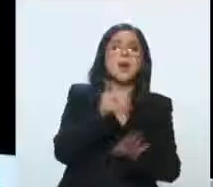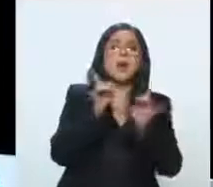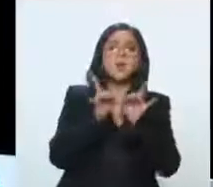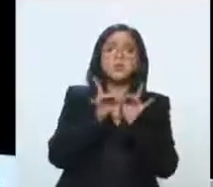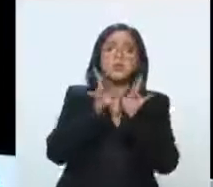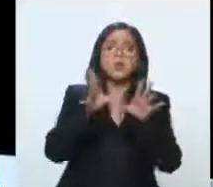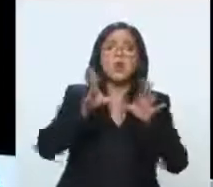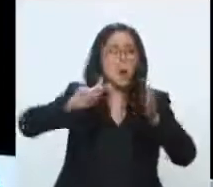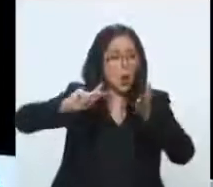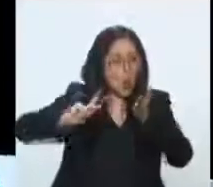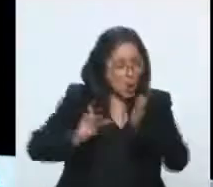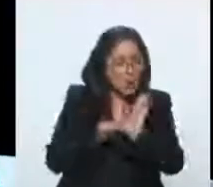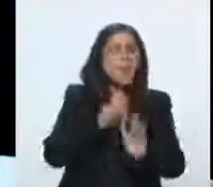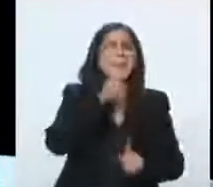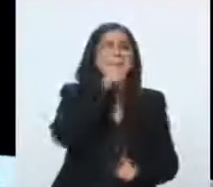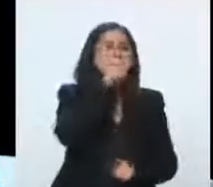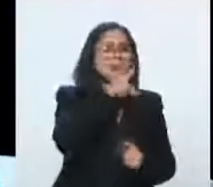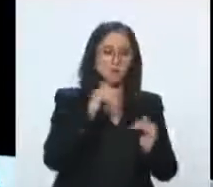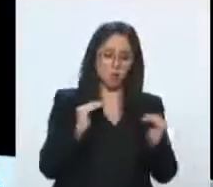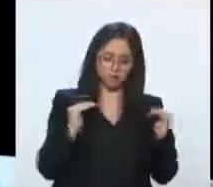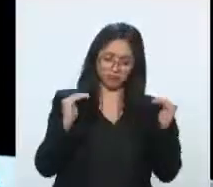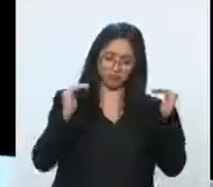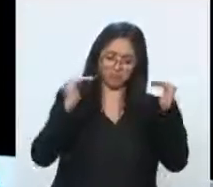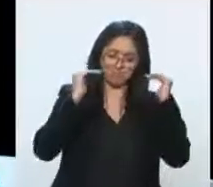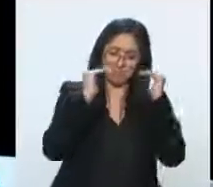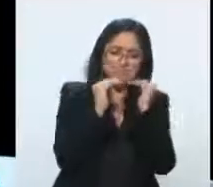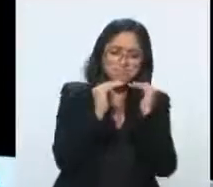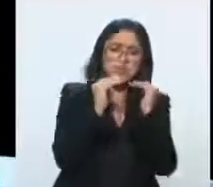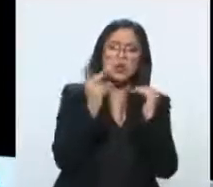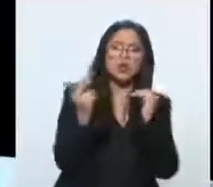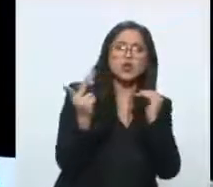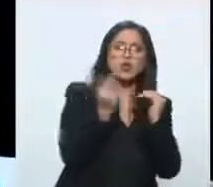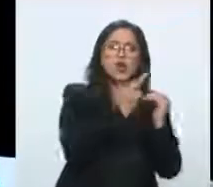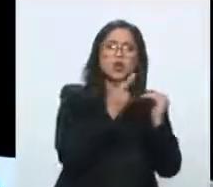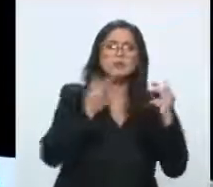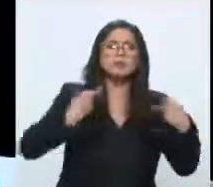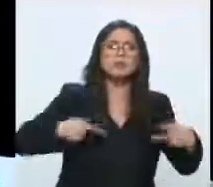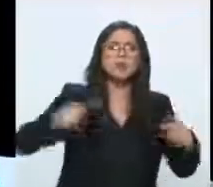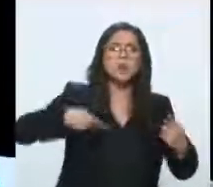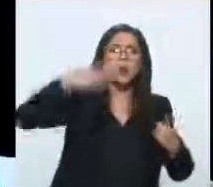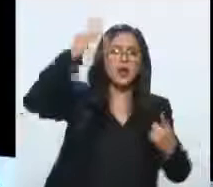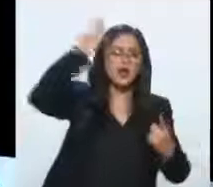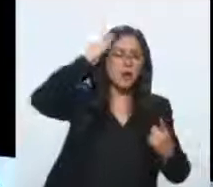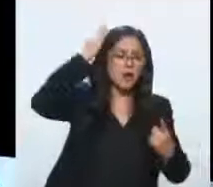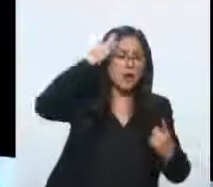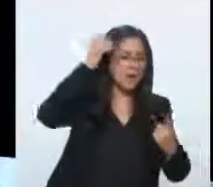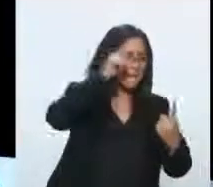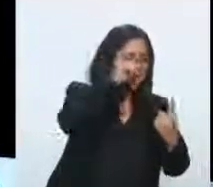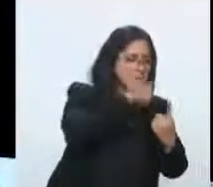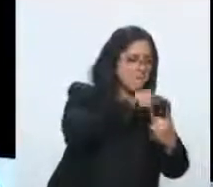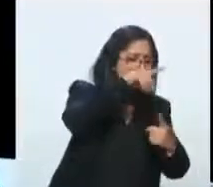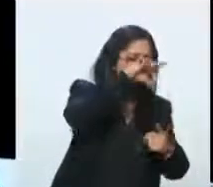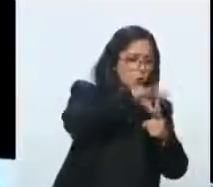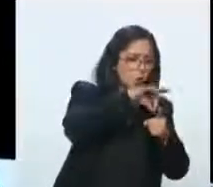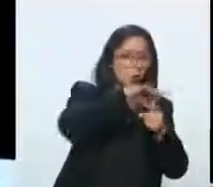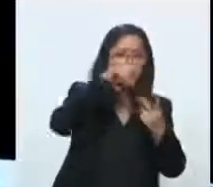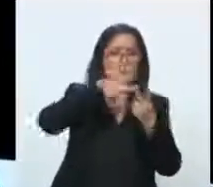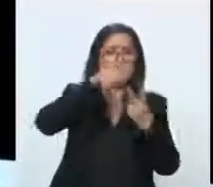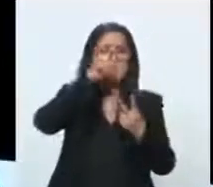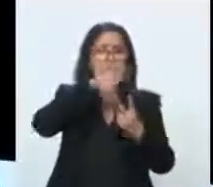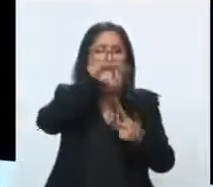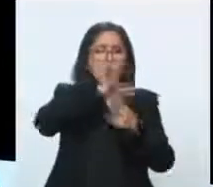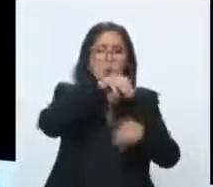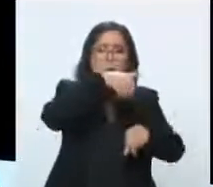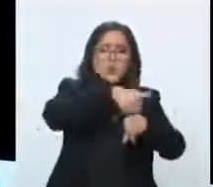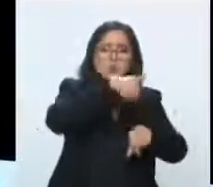un empate ahora entre los 2 que quedan en la encuesta, pues ¿qué procedería? ¿Qué haríamos? Mira,